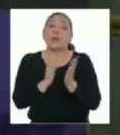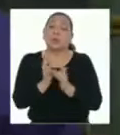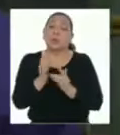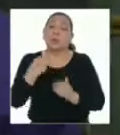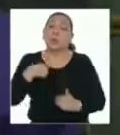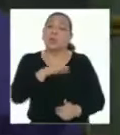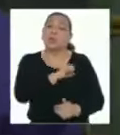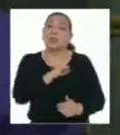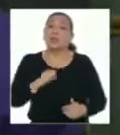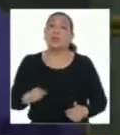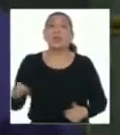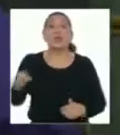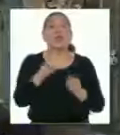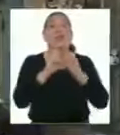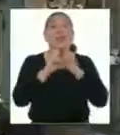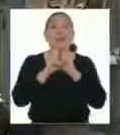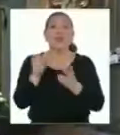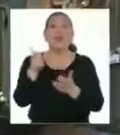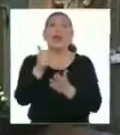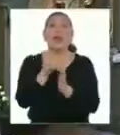nuestro Señor. Amén.